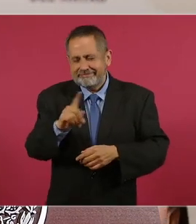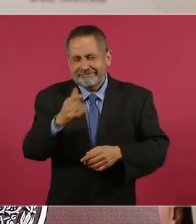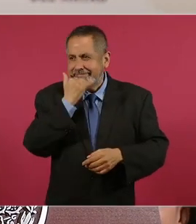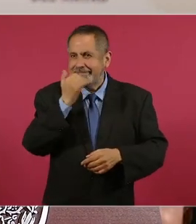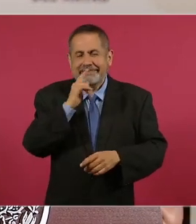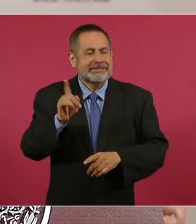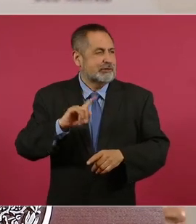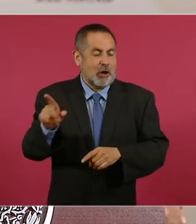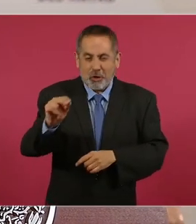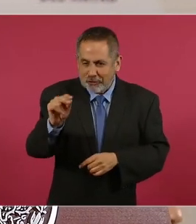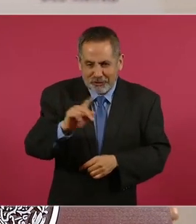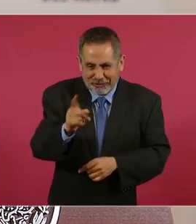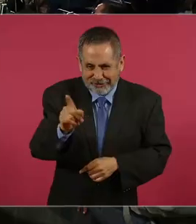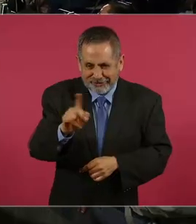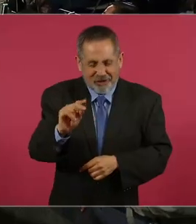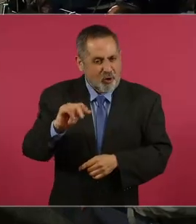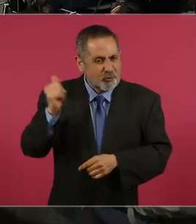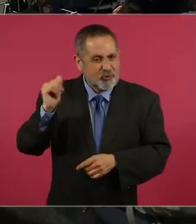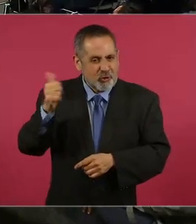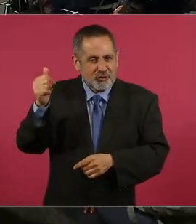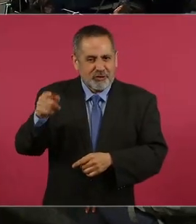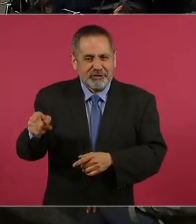No.